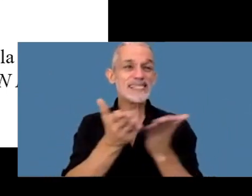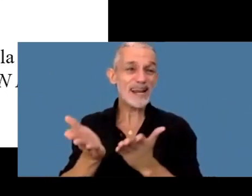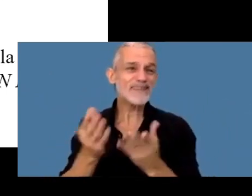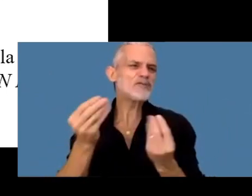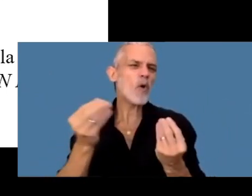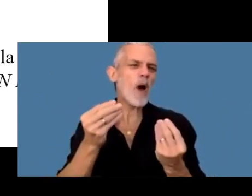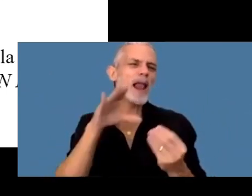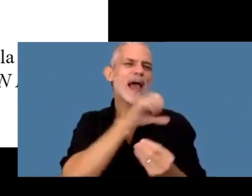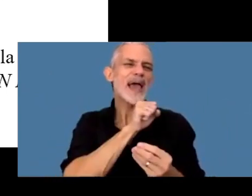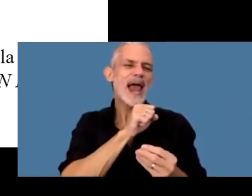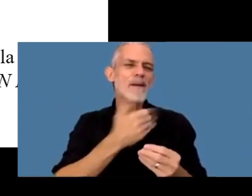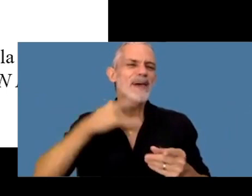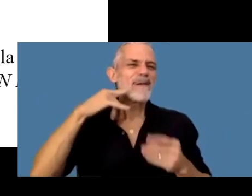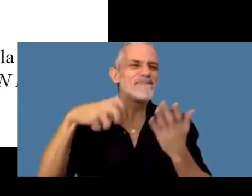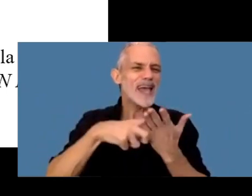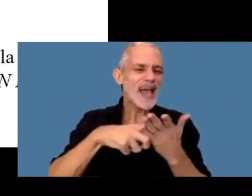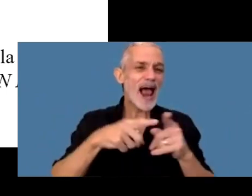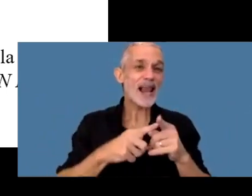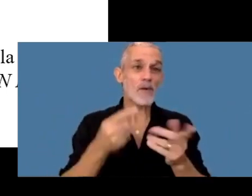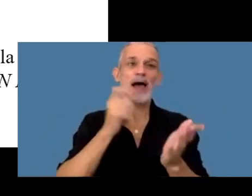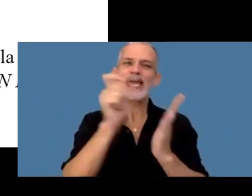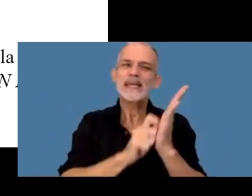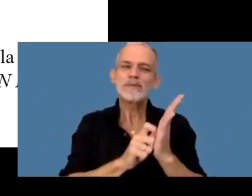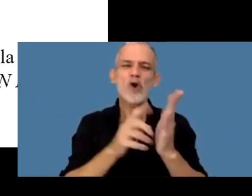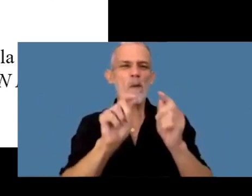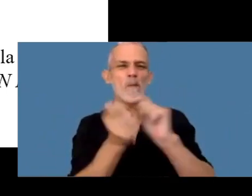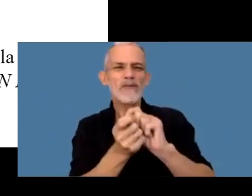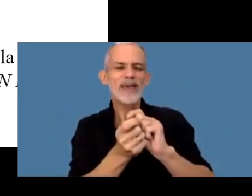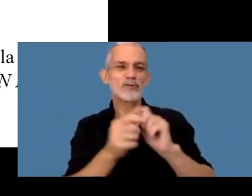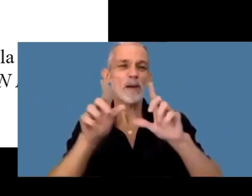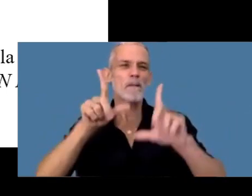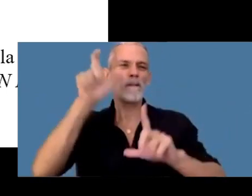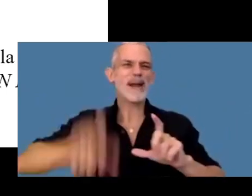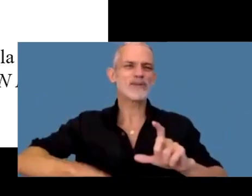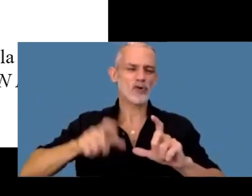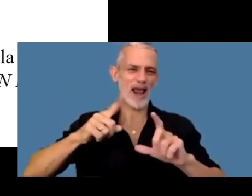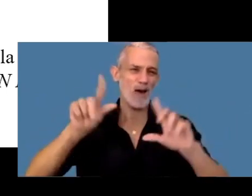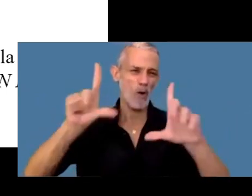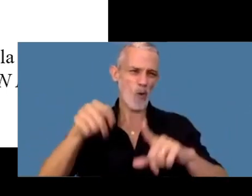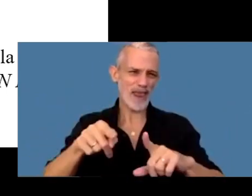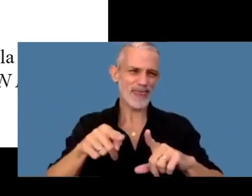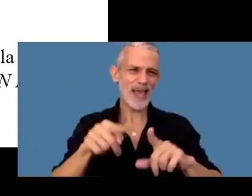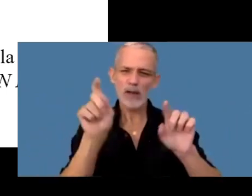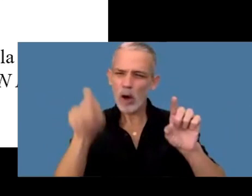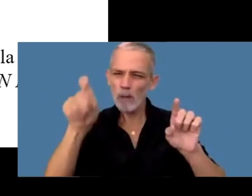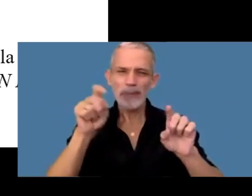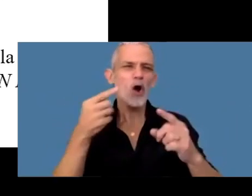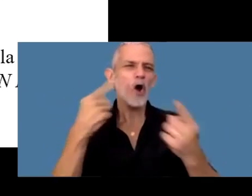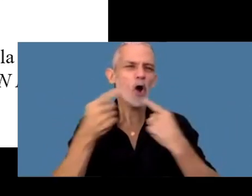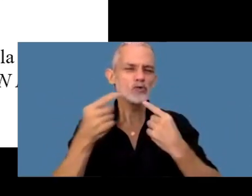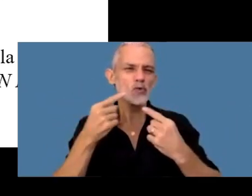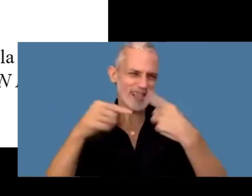en la opción inscripción, modificación de personas jurídicas, opción consulta trámites. Pero más allá de